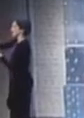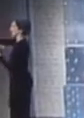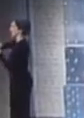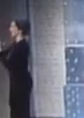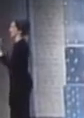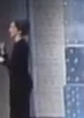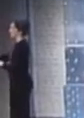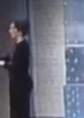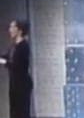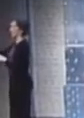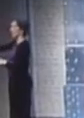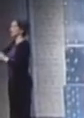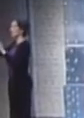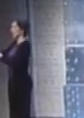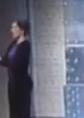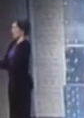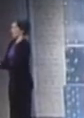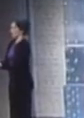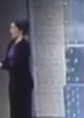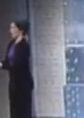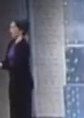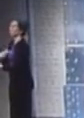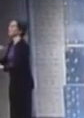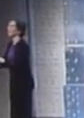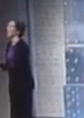poder de aprendizaje, porque ¿qué estoy haciendo?